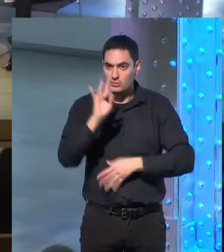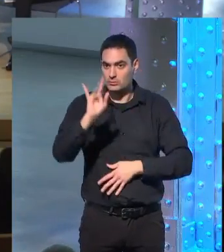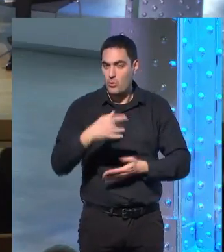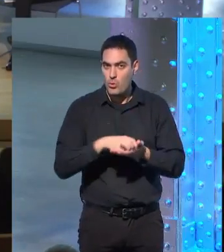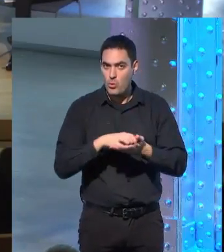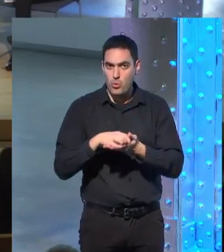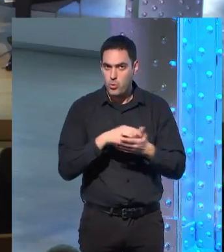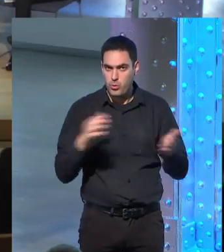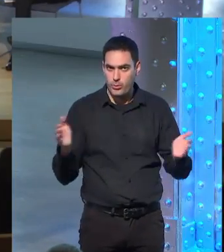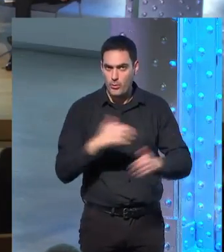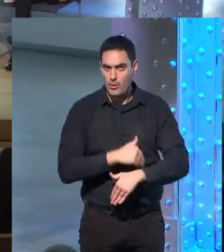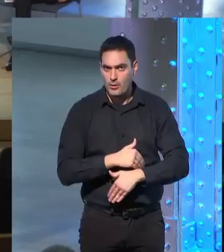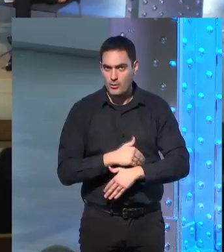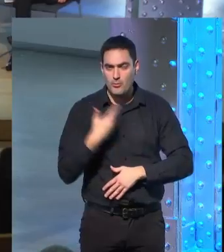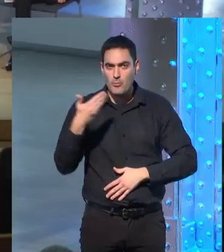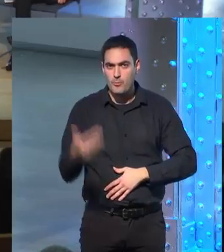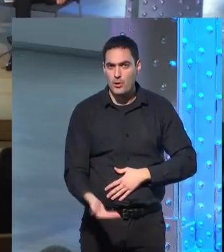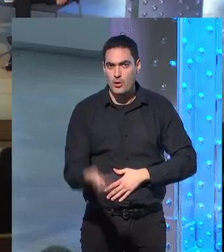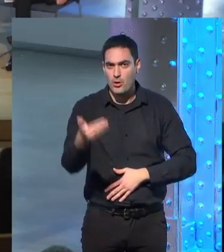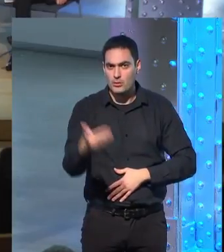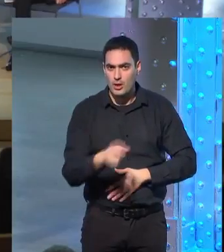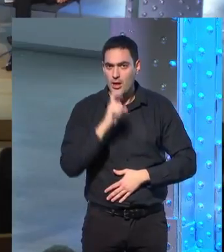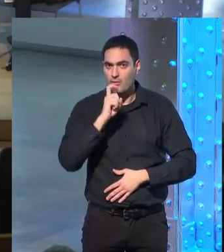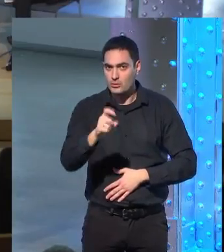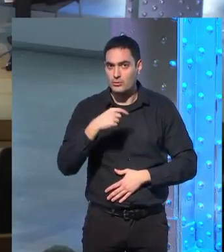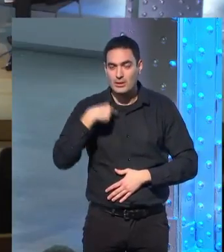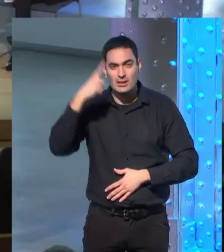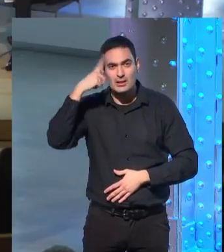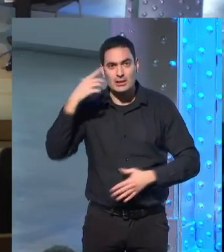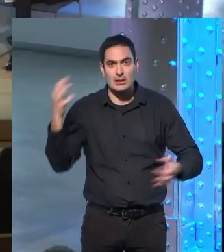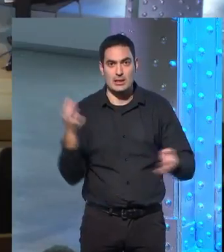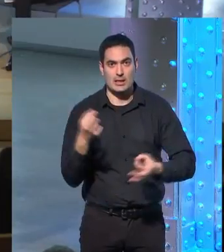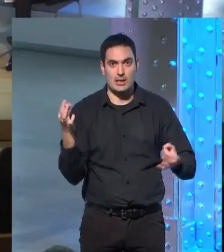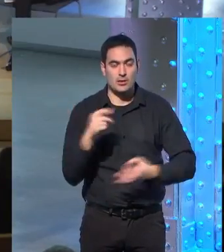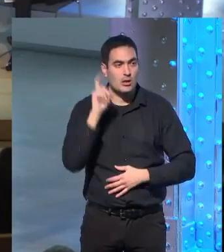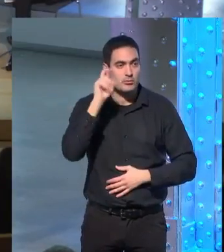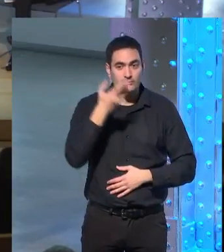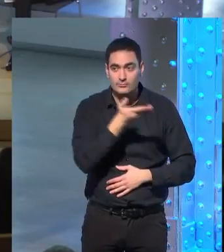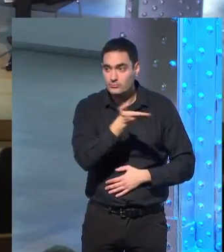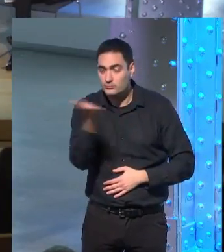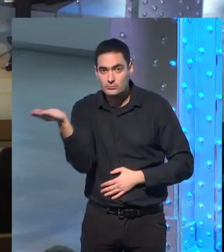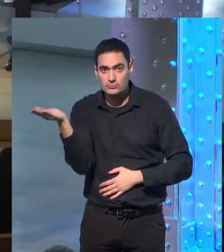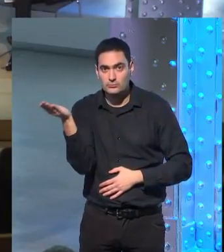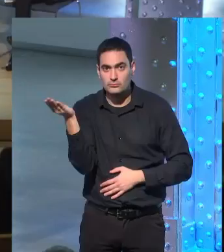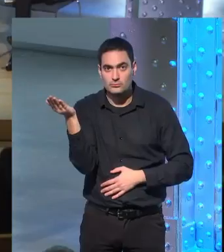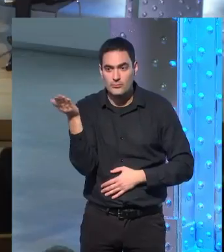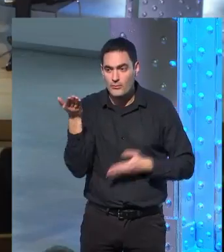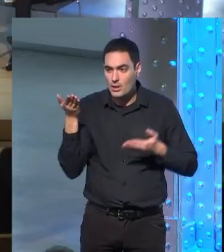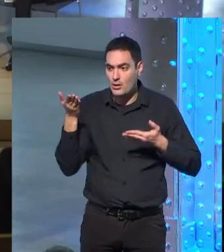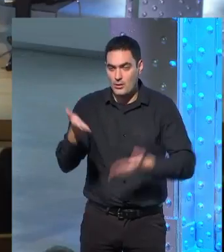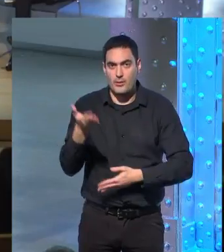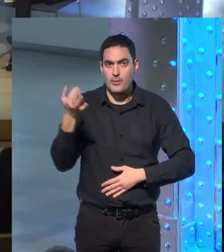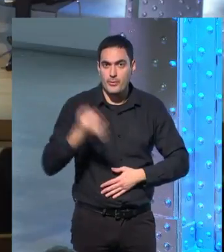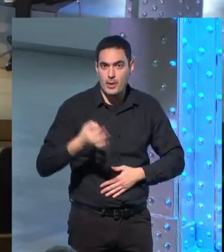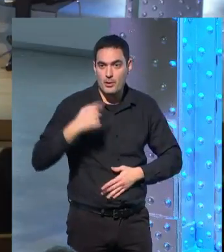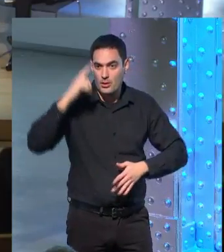sin ningún lugar a duda, es vital. Y creo que los profesores tienen que ayudar,